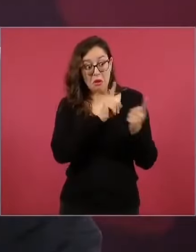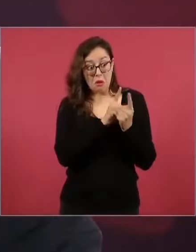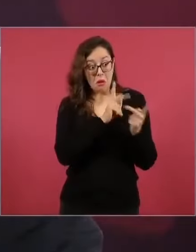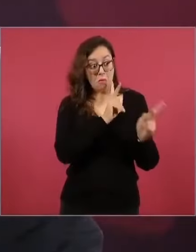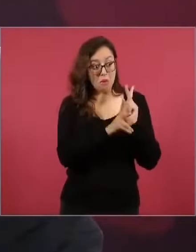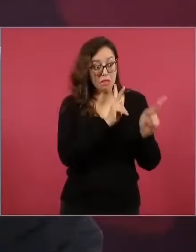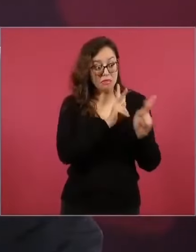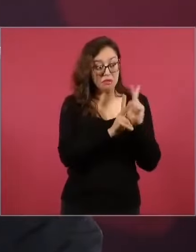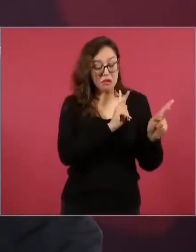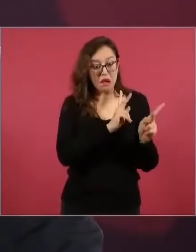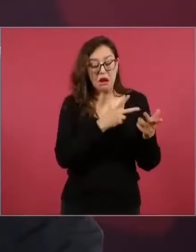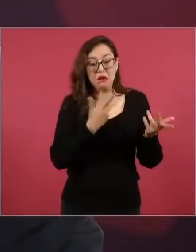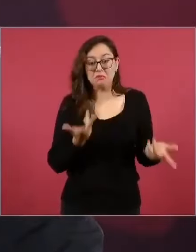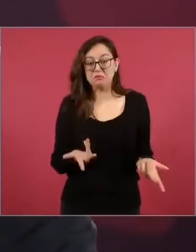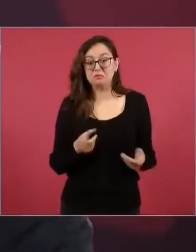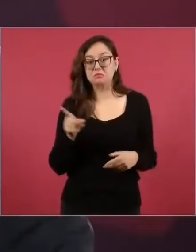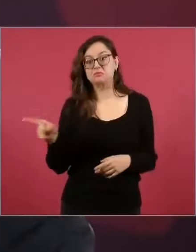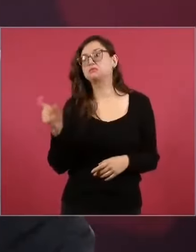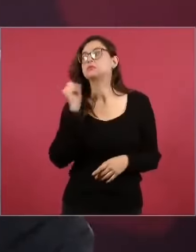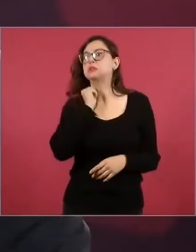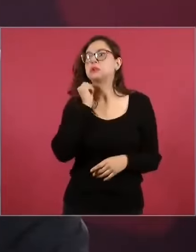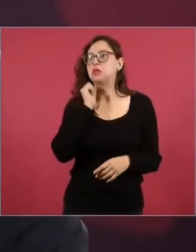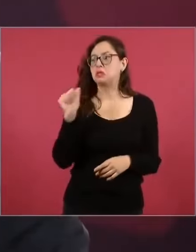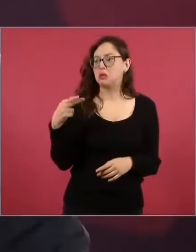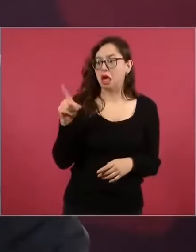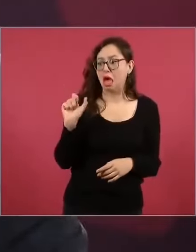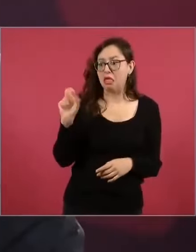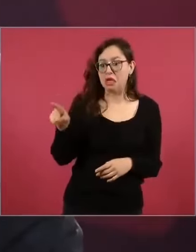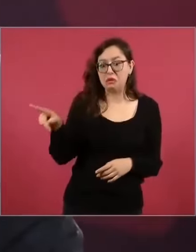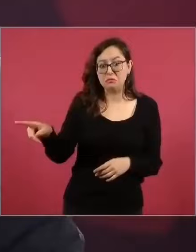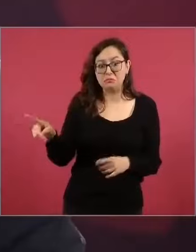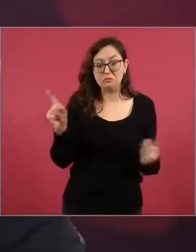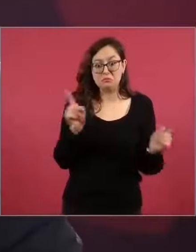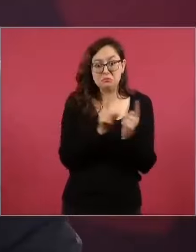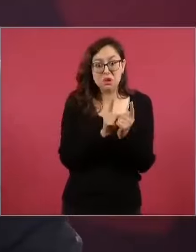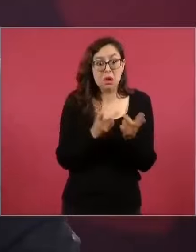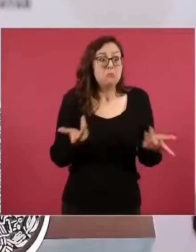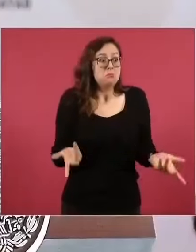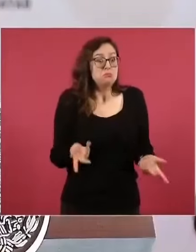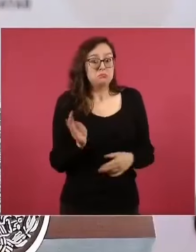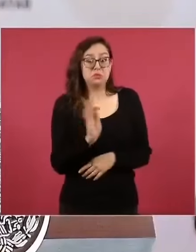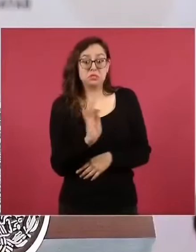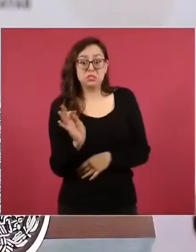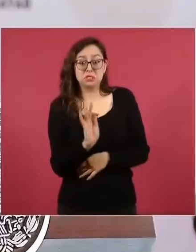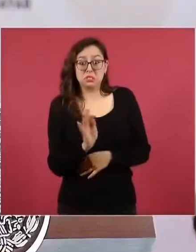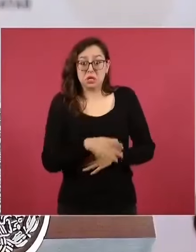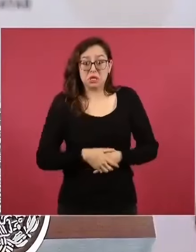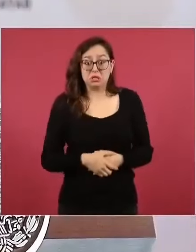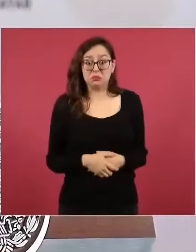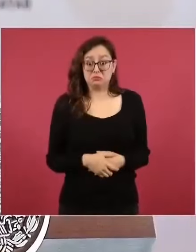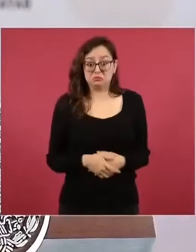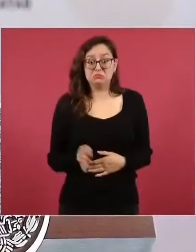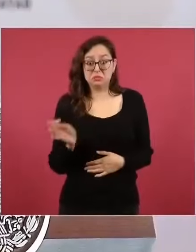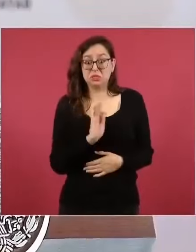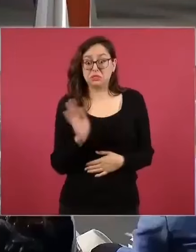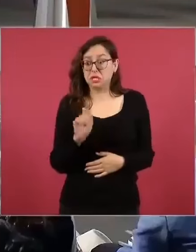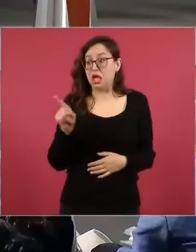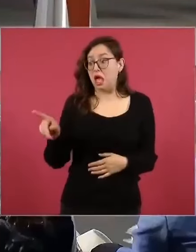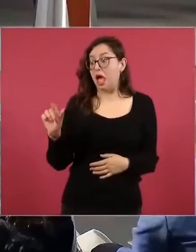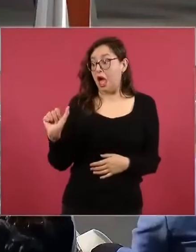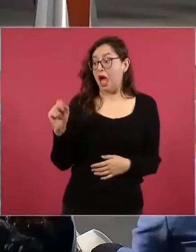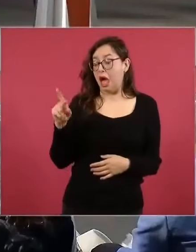senador Adan Augusto habló con él sí posiblemente Claro porque dijo el senador a él le